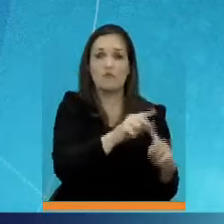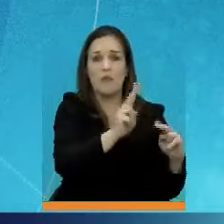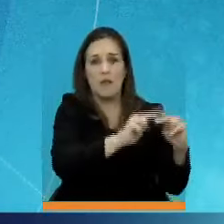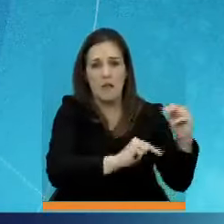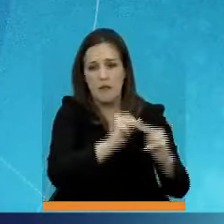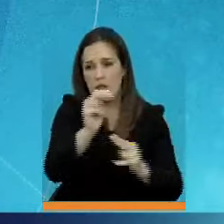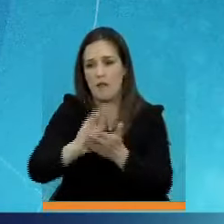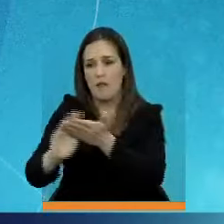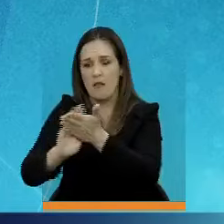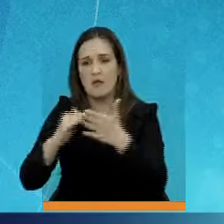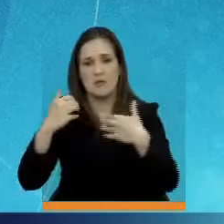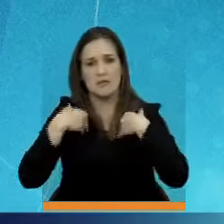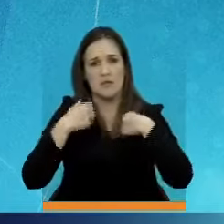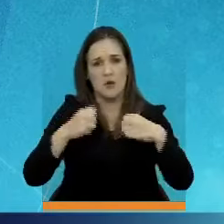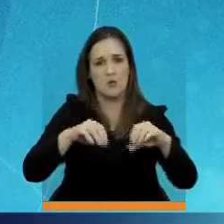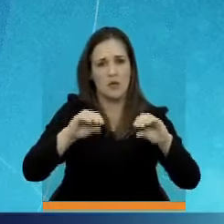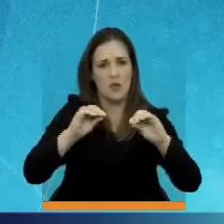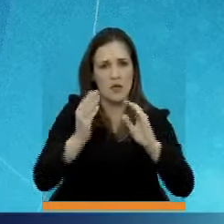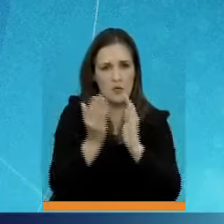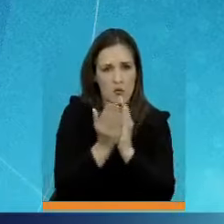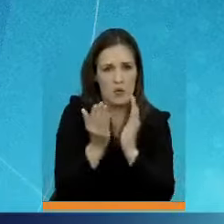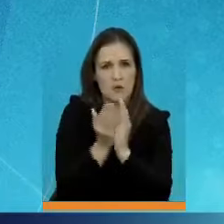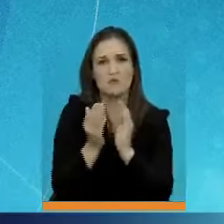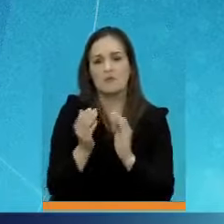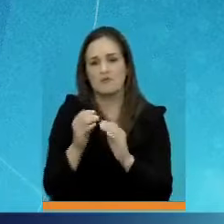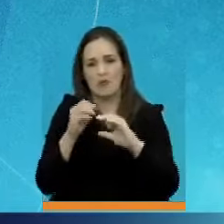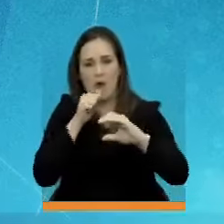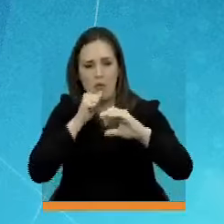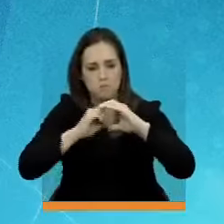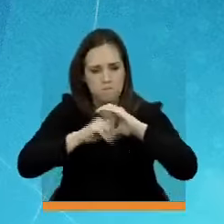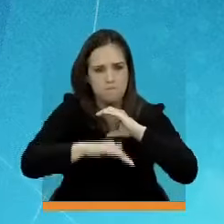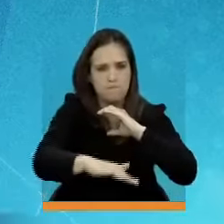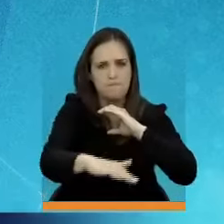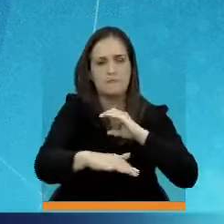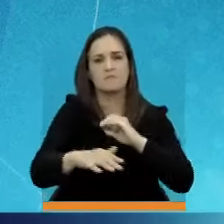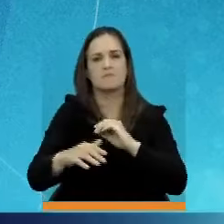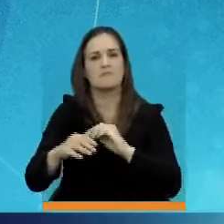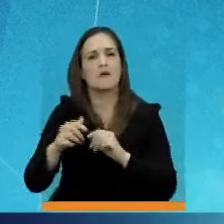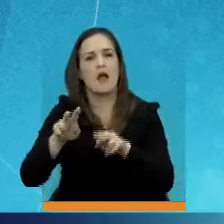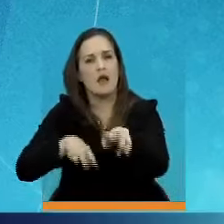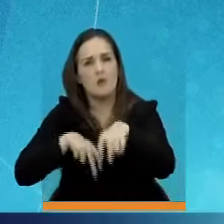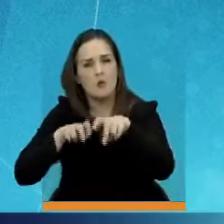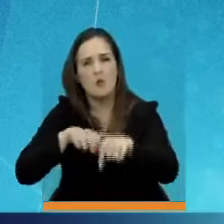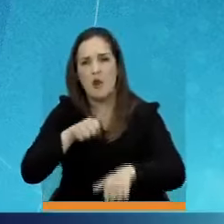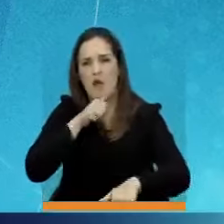infraestructura en salud, educación, alcantarillado, saneamiento básico, agricultura y agua potable.